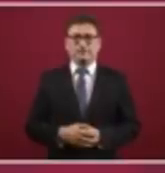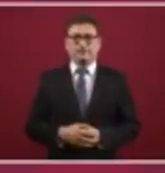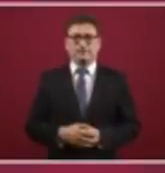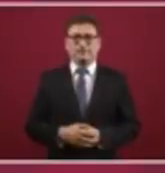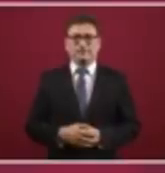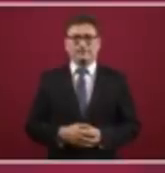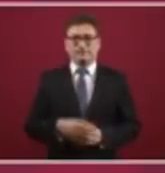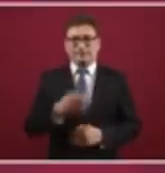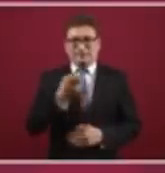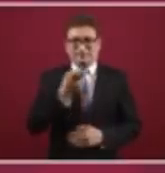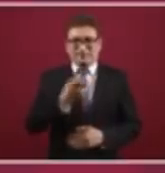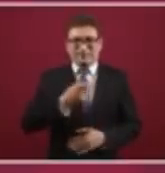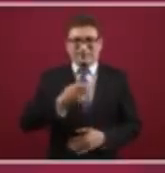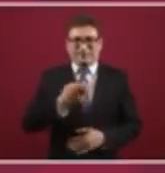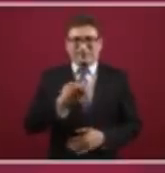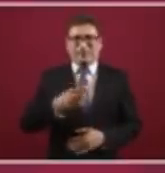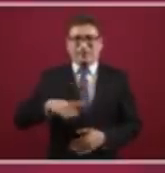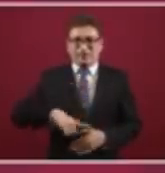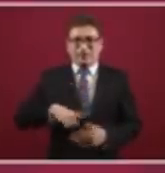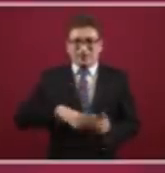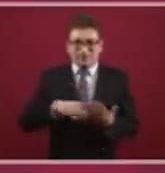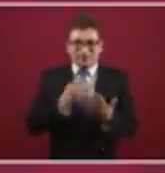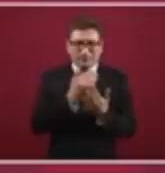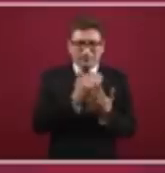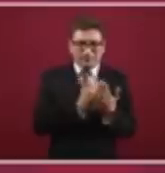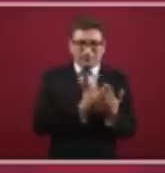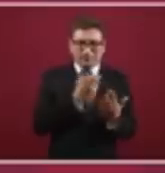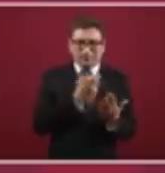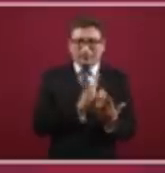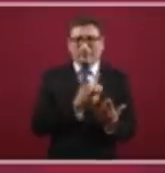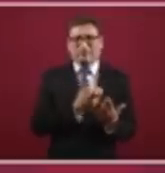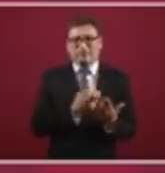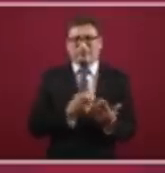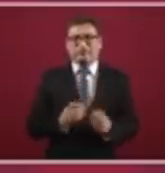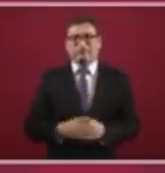en esa agenda entonces